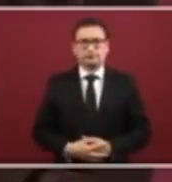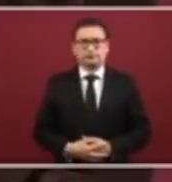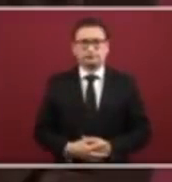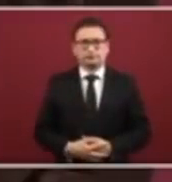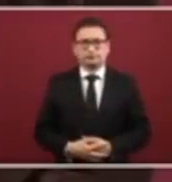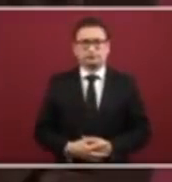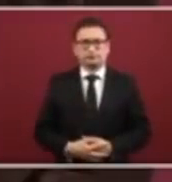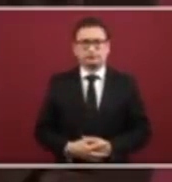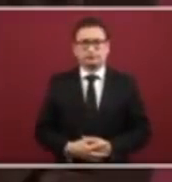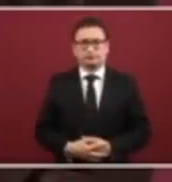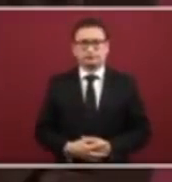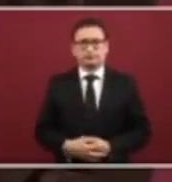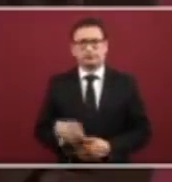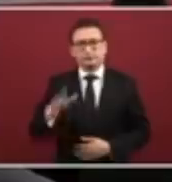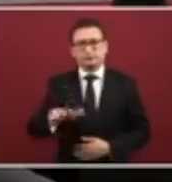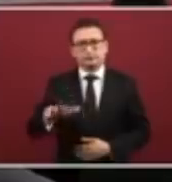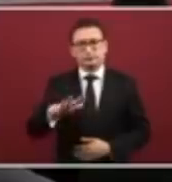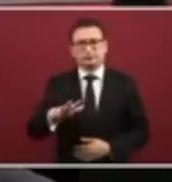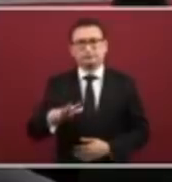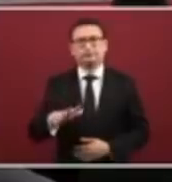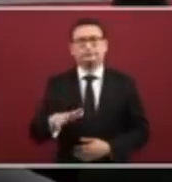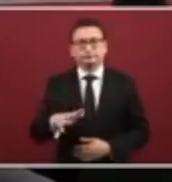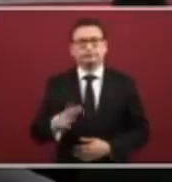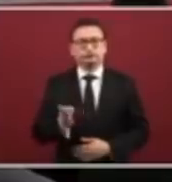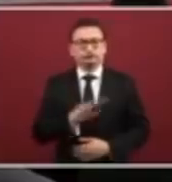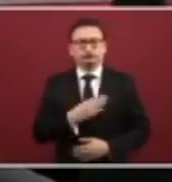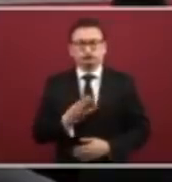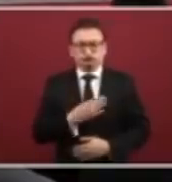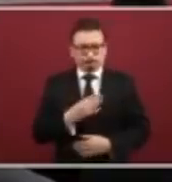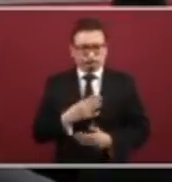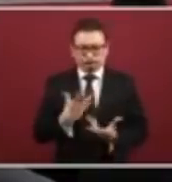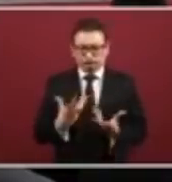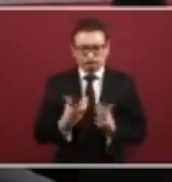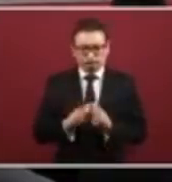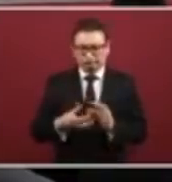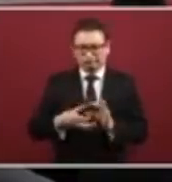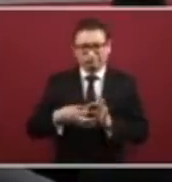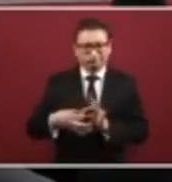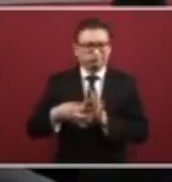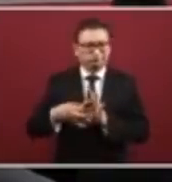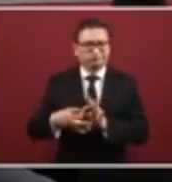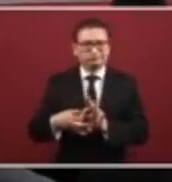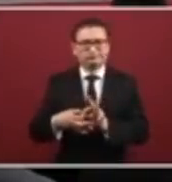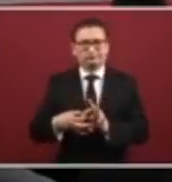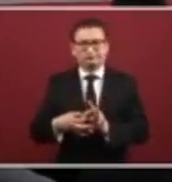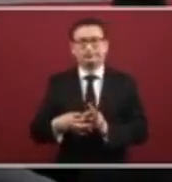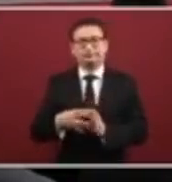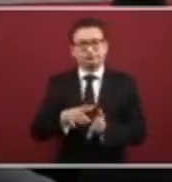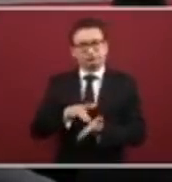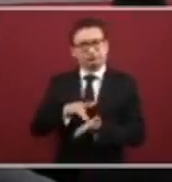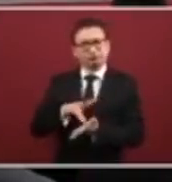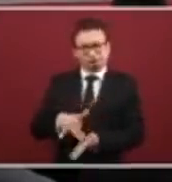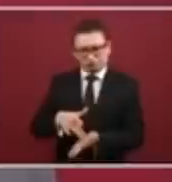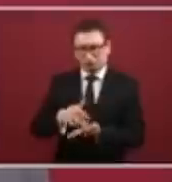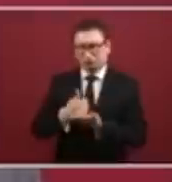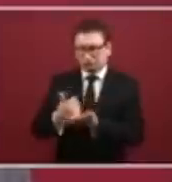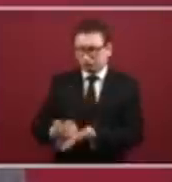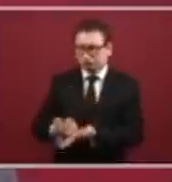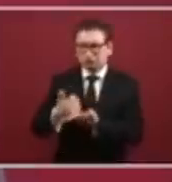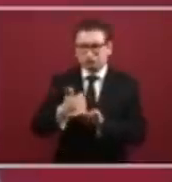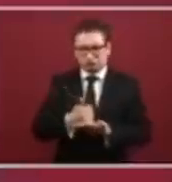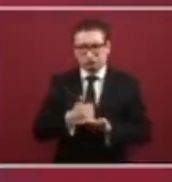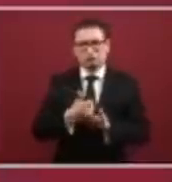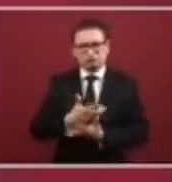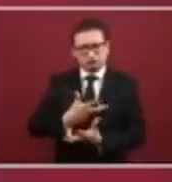Tenemos una muy buena relación de apoyo mutuo,